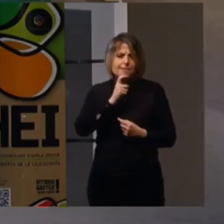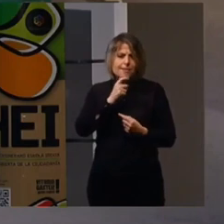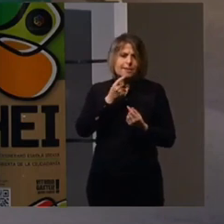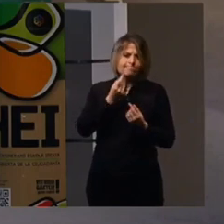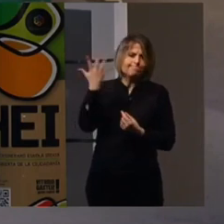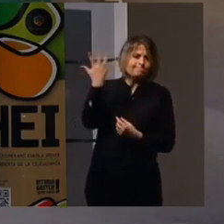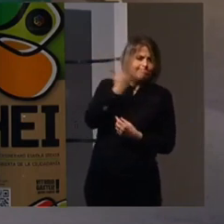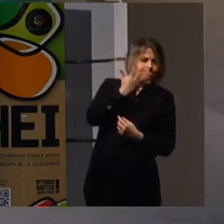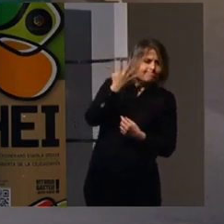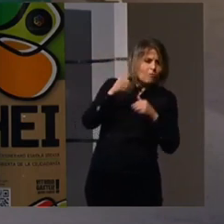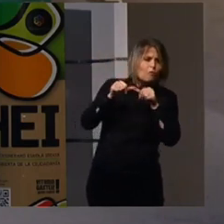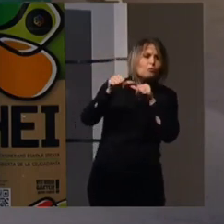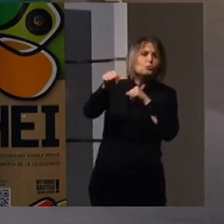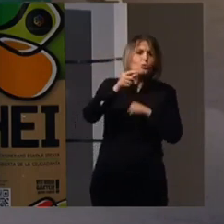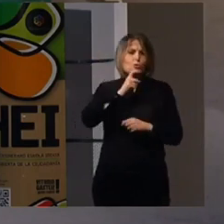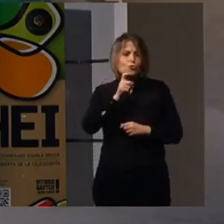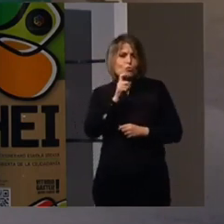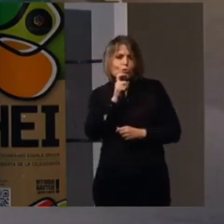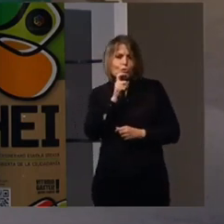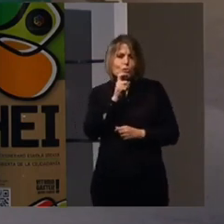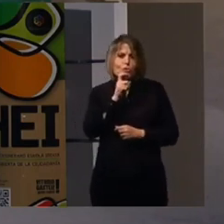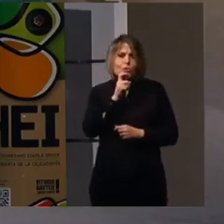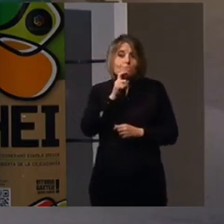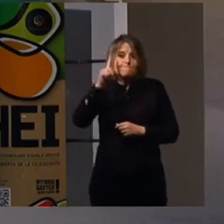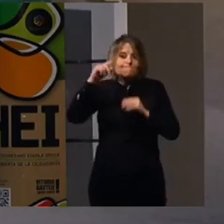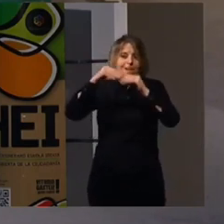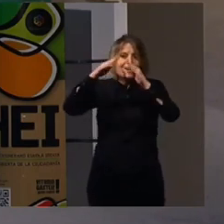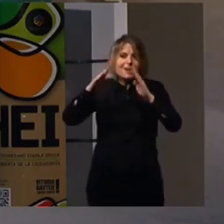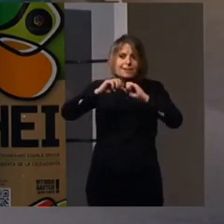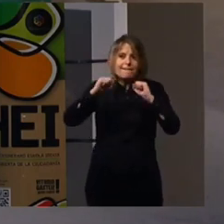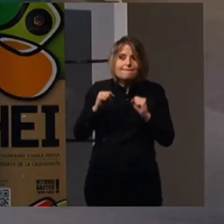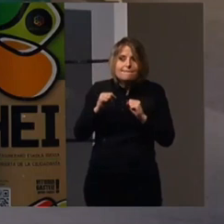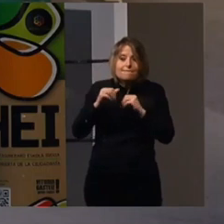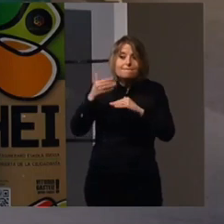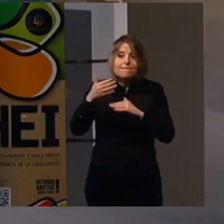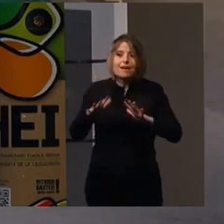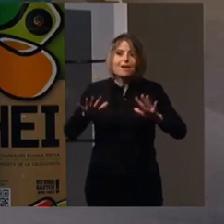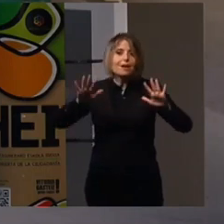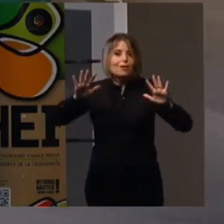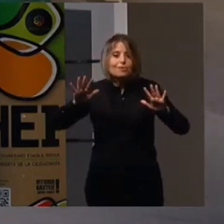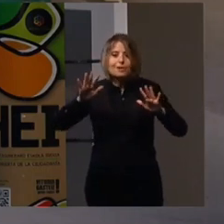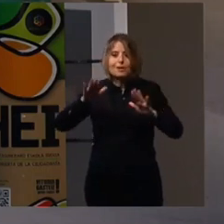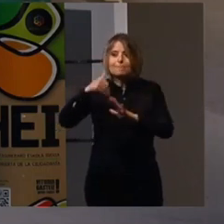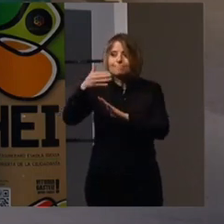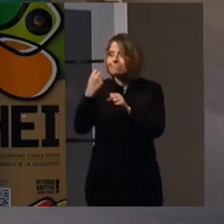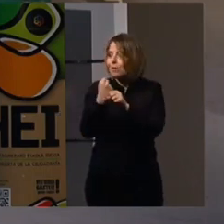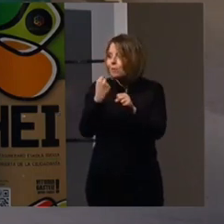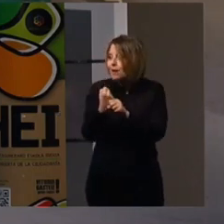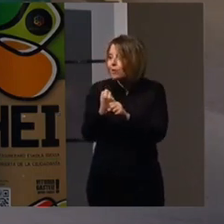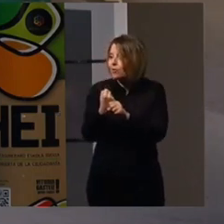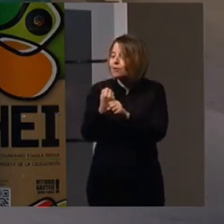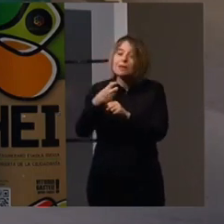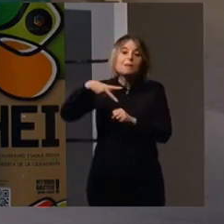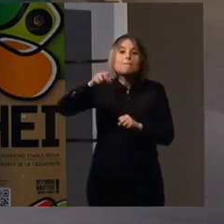confía mucho en el futuro, no ve la manera de poder salir de casa de sus aitas a pesar de tener un trabajo.